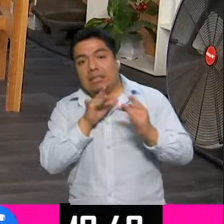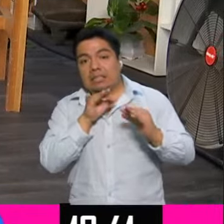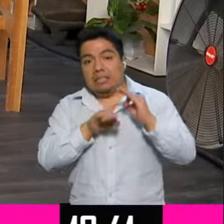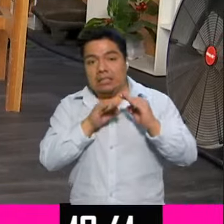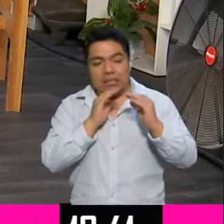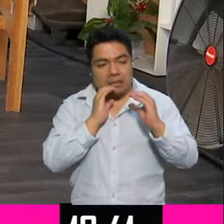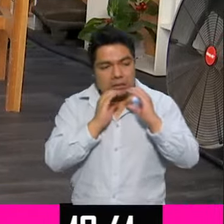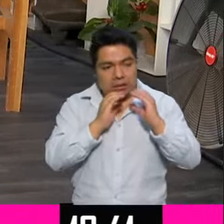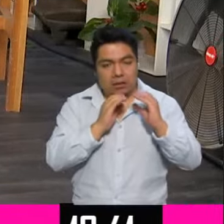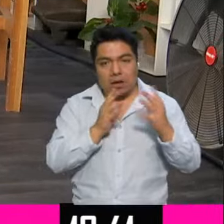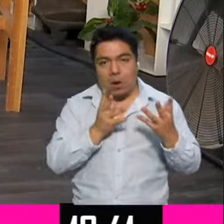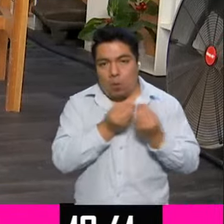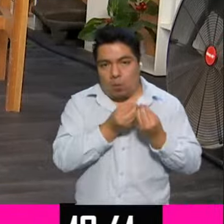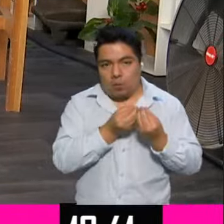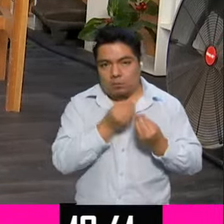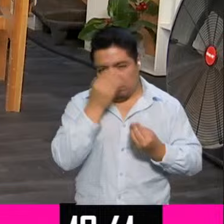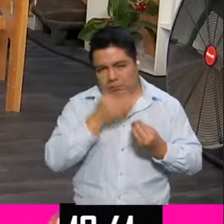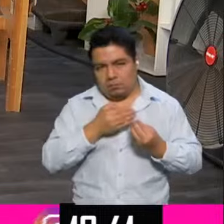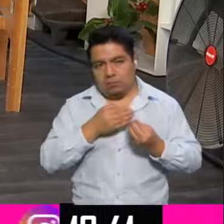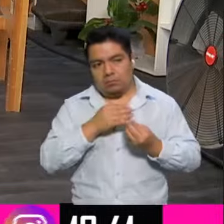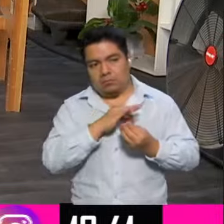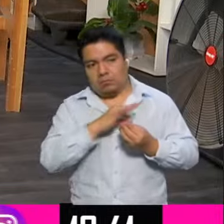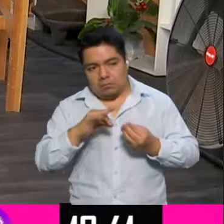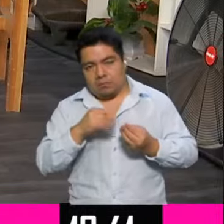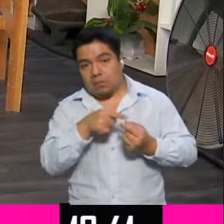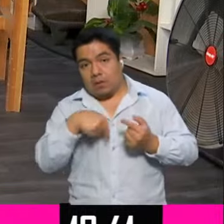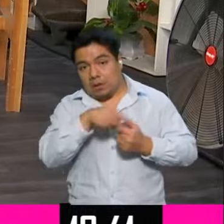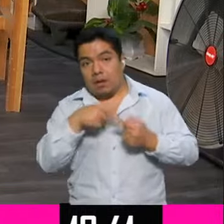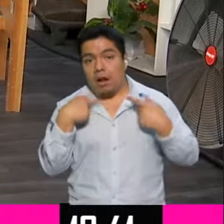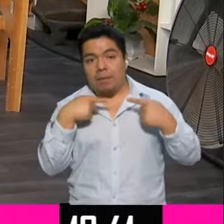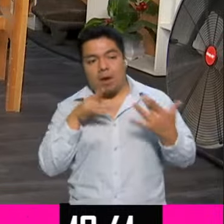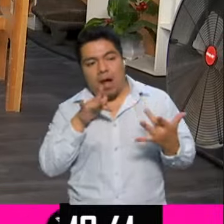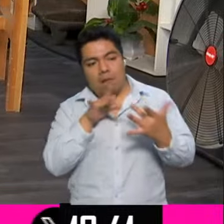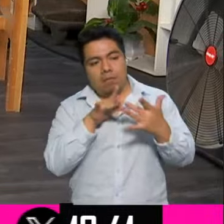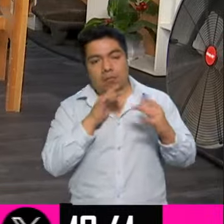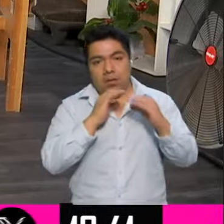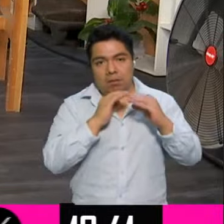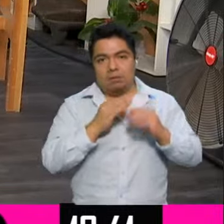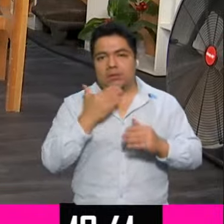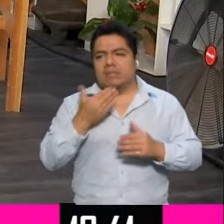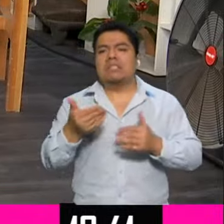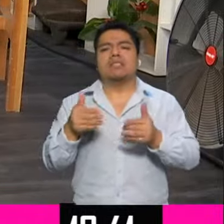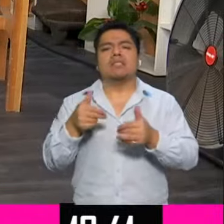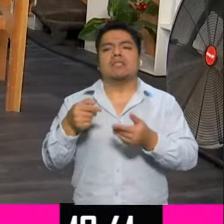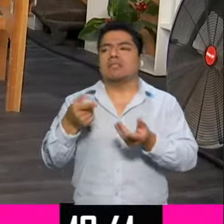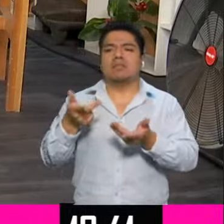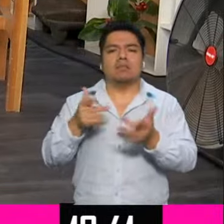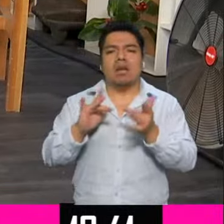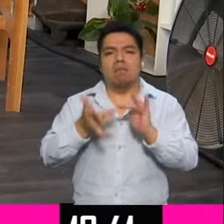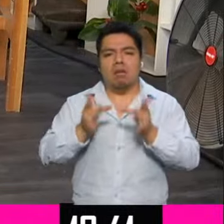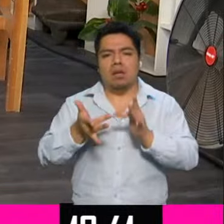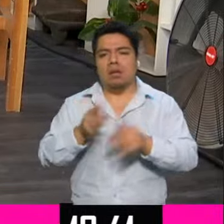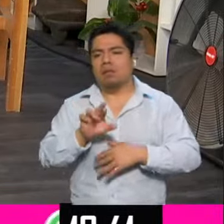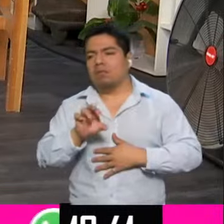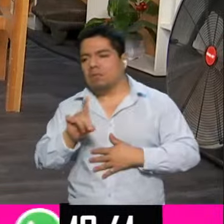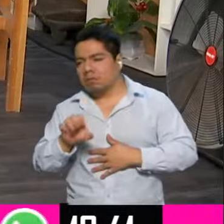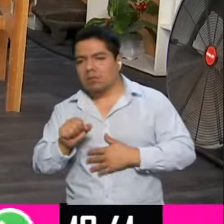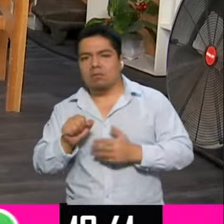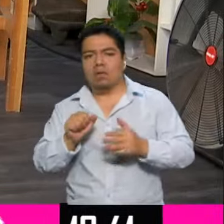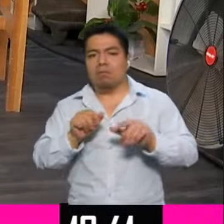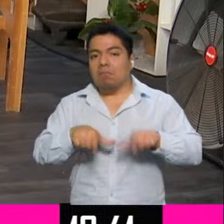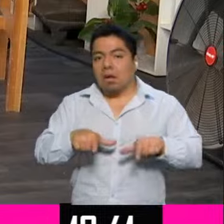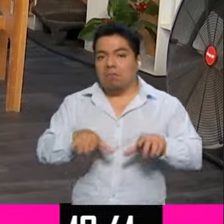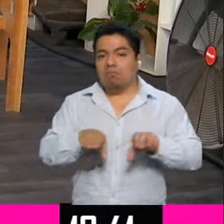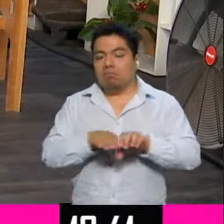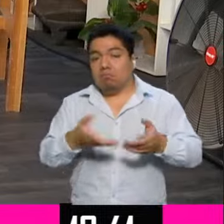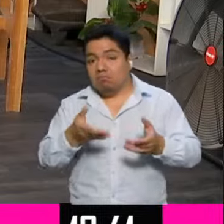oportunidad de alcanzar a las personas para llegar a un mensaje. Queremos seguirlos. ¿Cómo están en redes? ¿Cuál es su página?